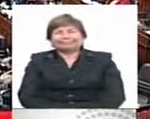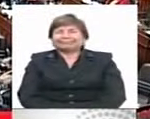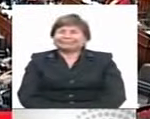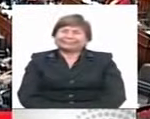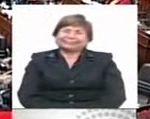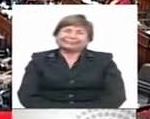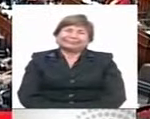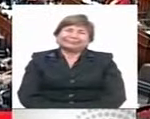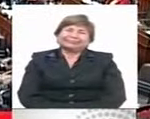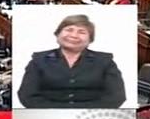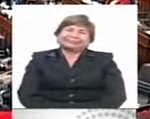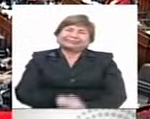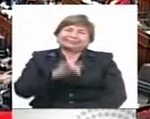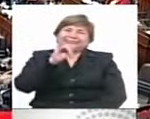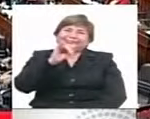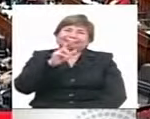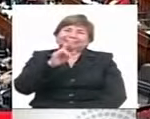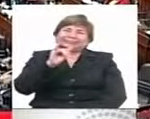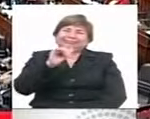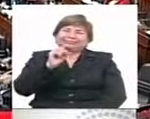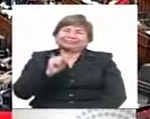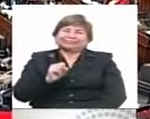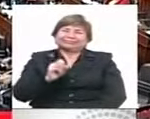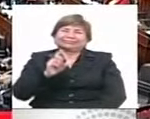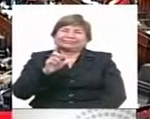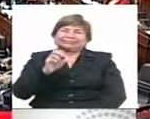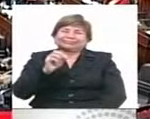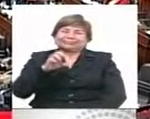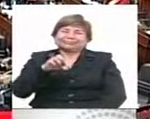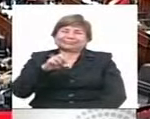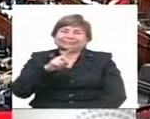palabra el congresista Ilish López Ureña por 3 minutos.